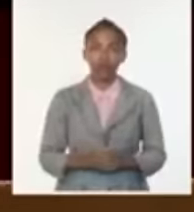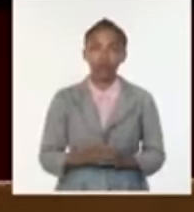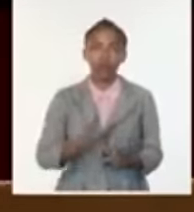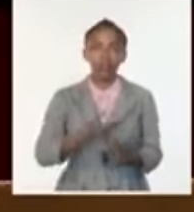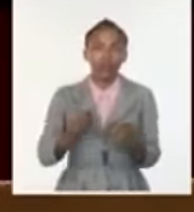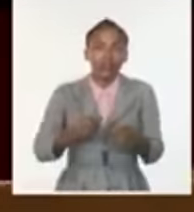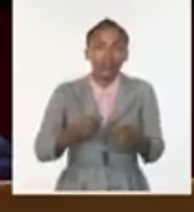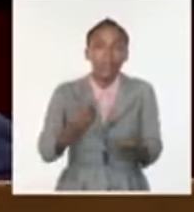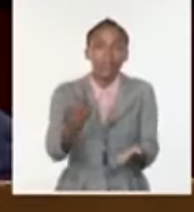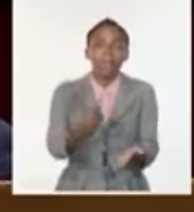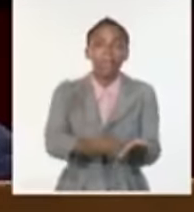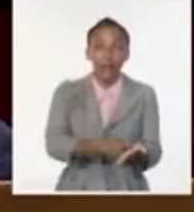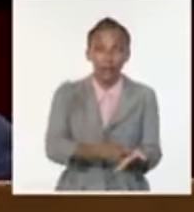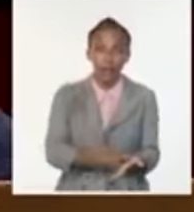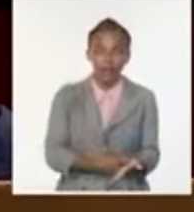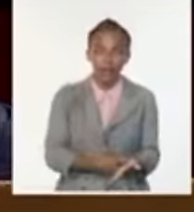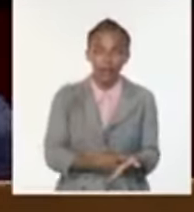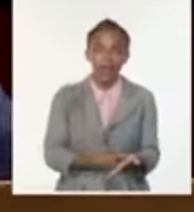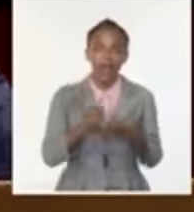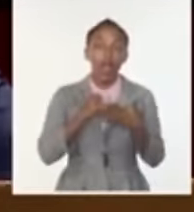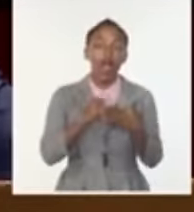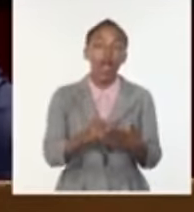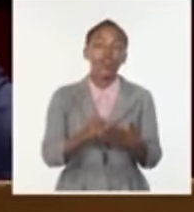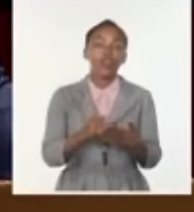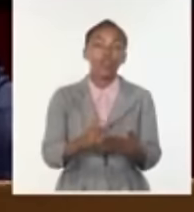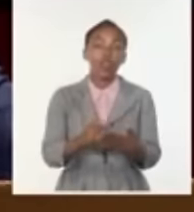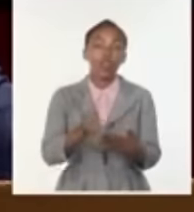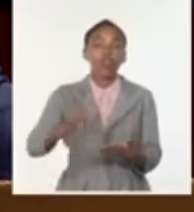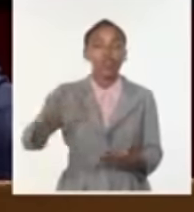impuestos. Tiene que contribuir a la sociedad.